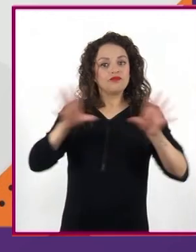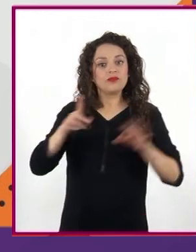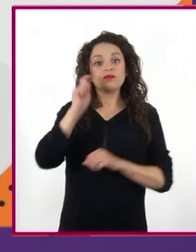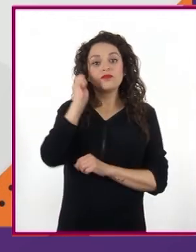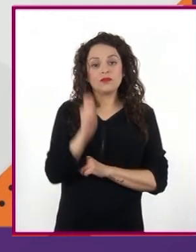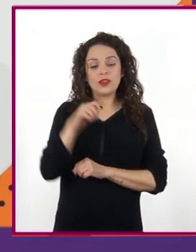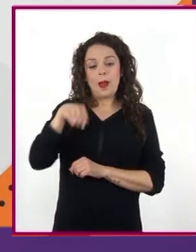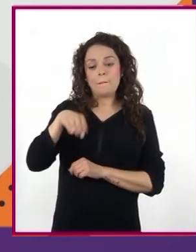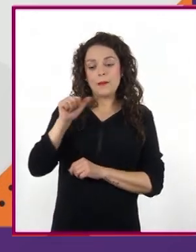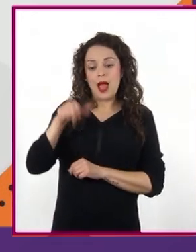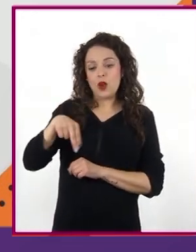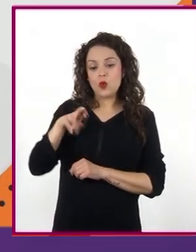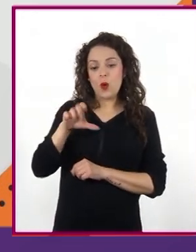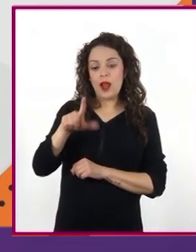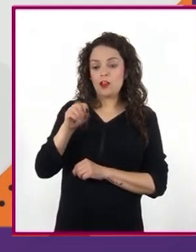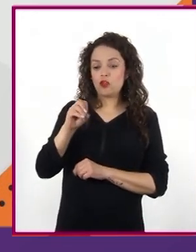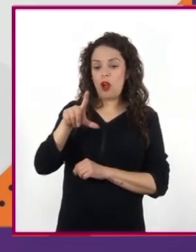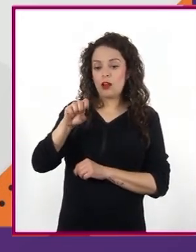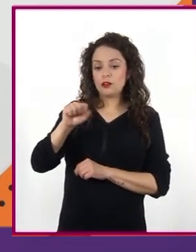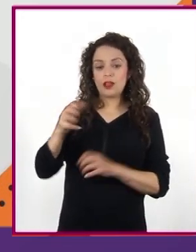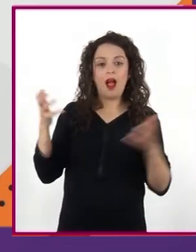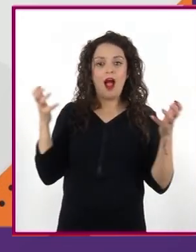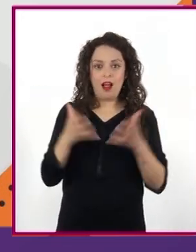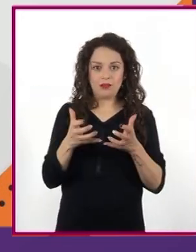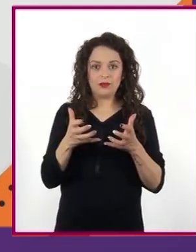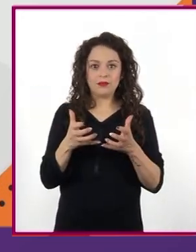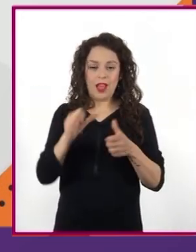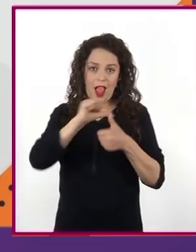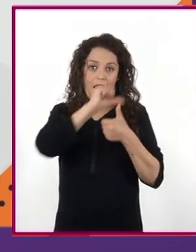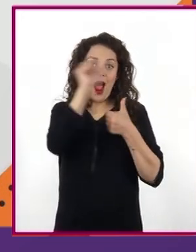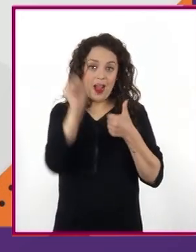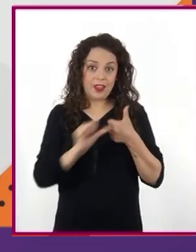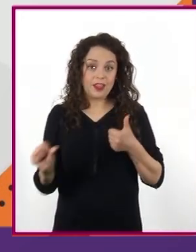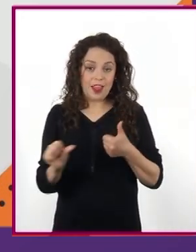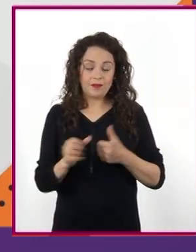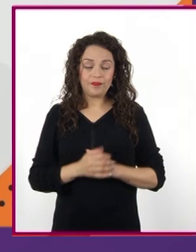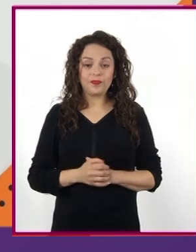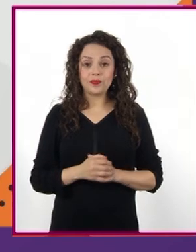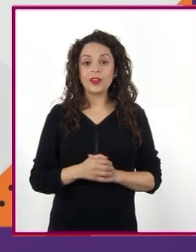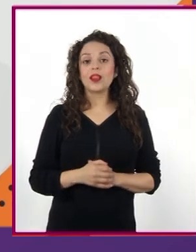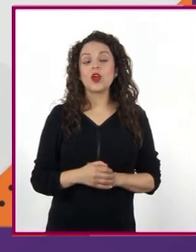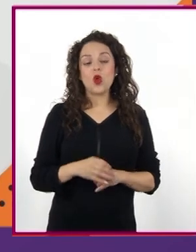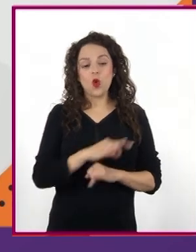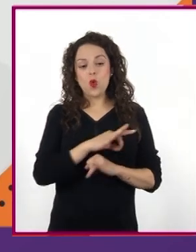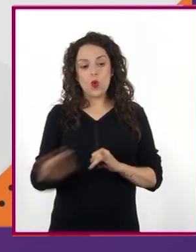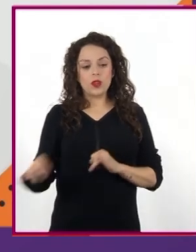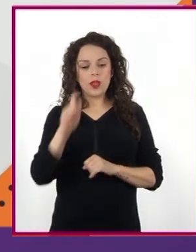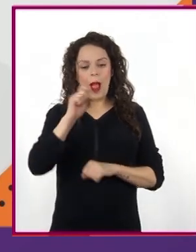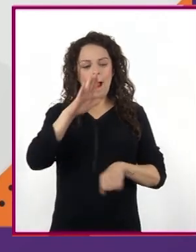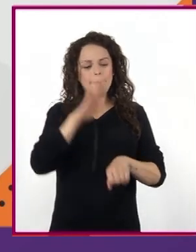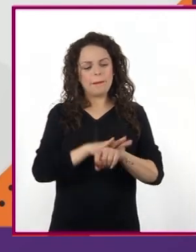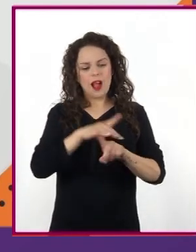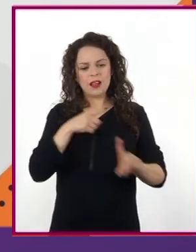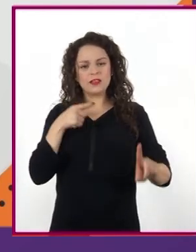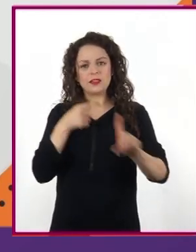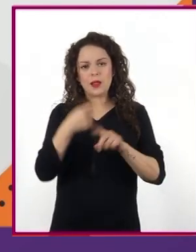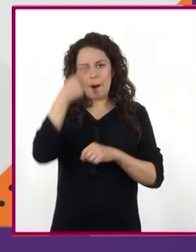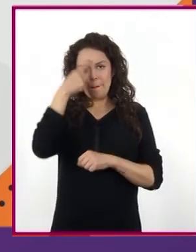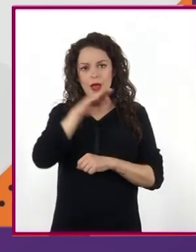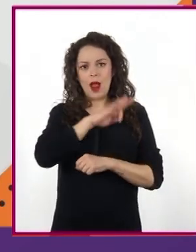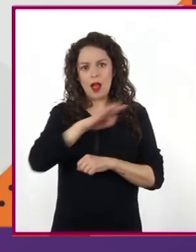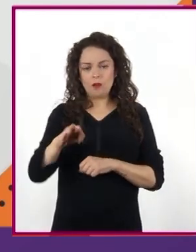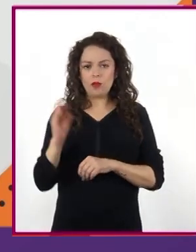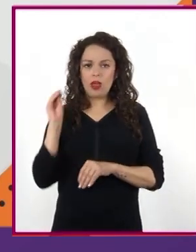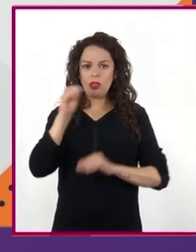de Manuel Tolsá, por ejemplo. Y en última instancia, el eje principal para la incorporación de las ideas